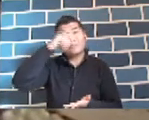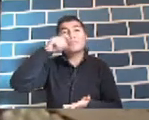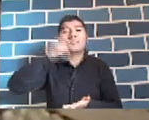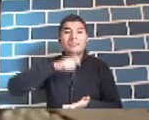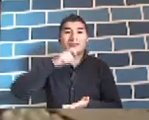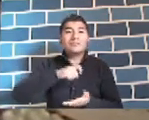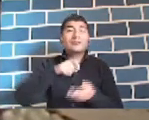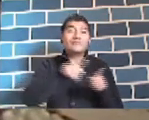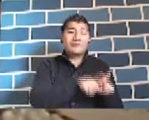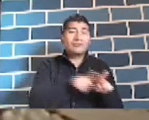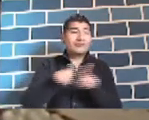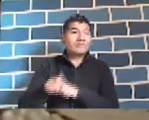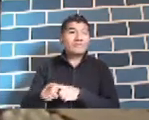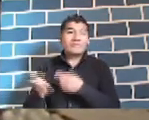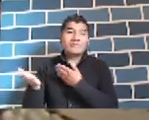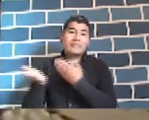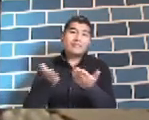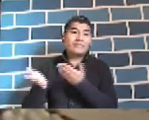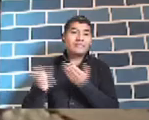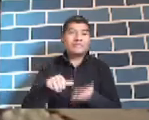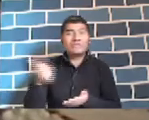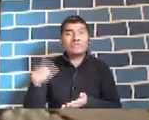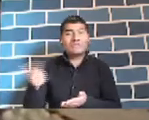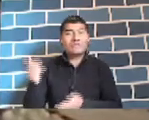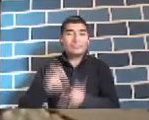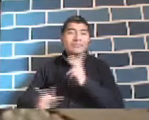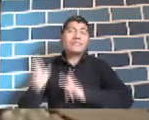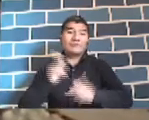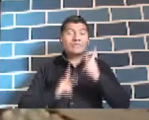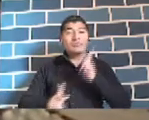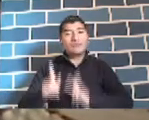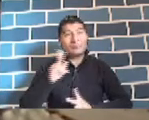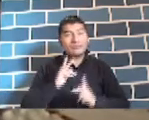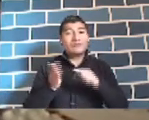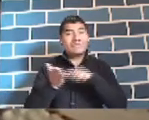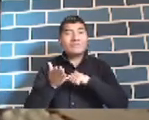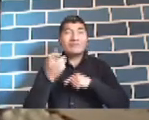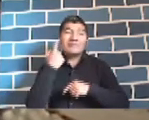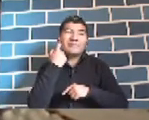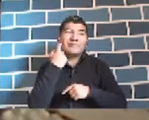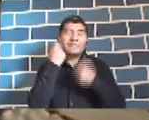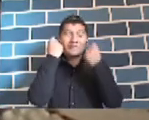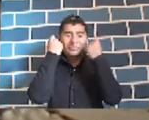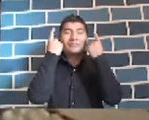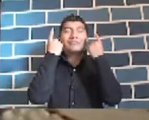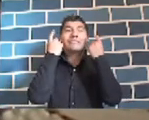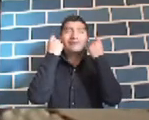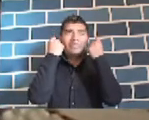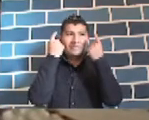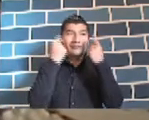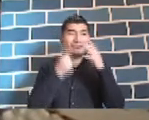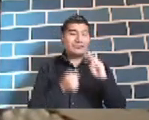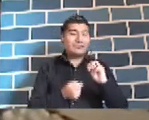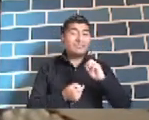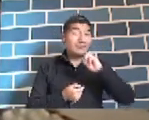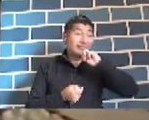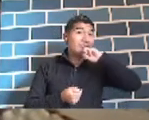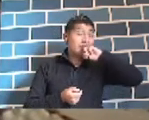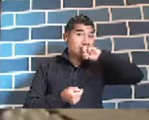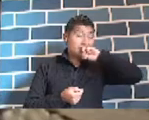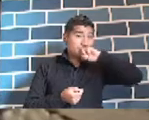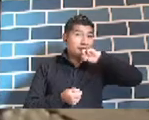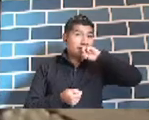al mismo tiempo ponerlo al servicio de los demás allí entenderemos lo que el papá francisco en una